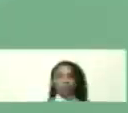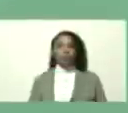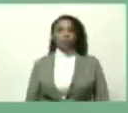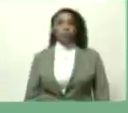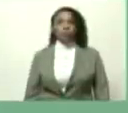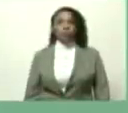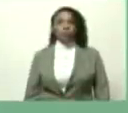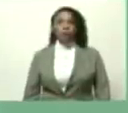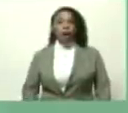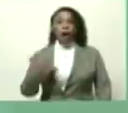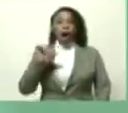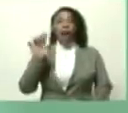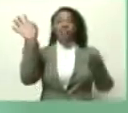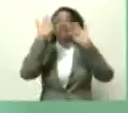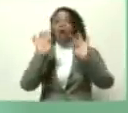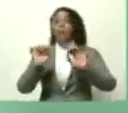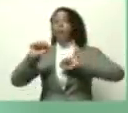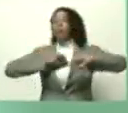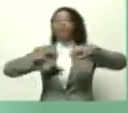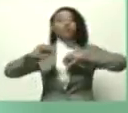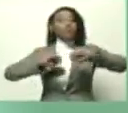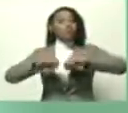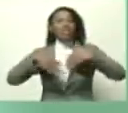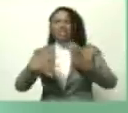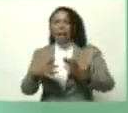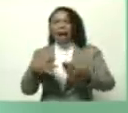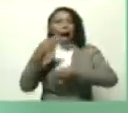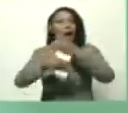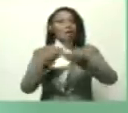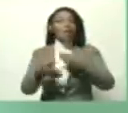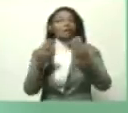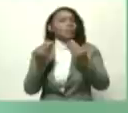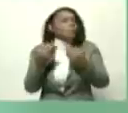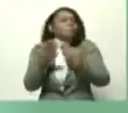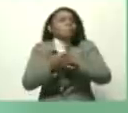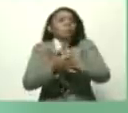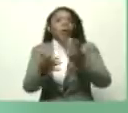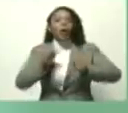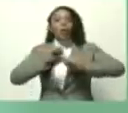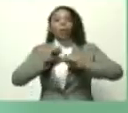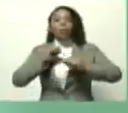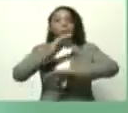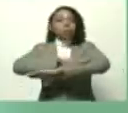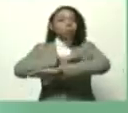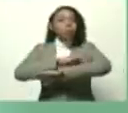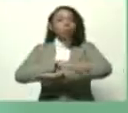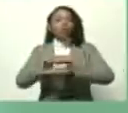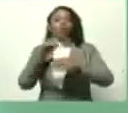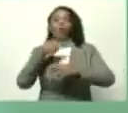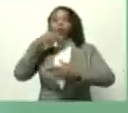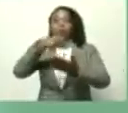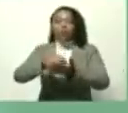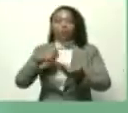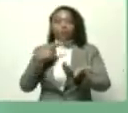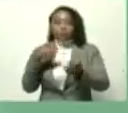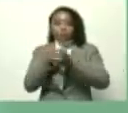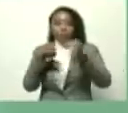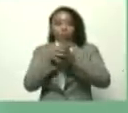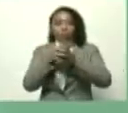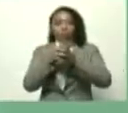una forma de acción que dista mucho de la actuación de los llamados grupos delictuales del AMPA